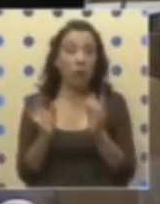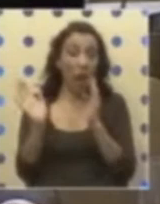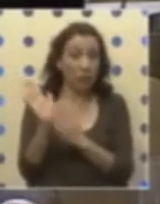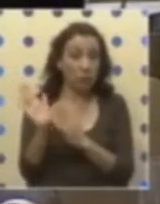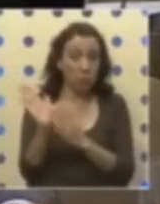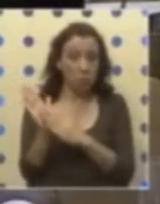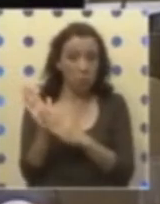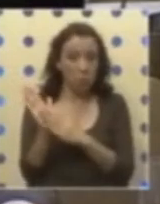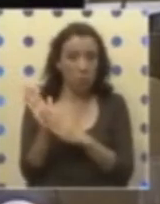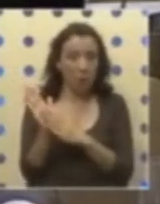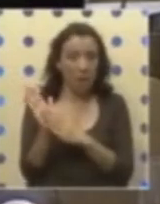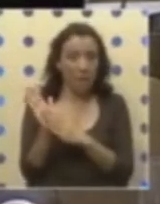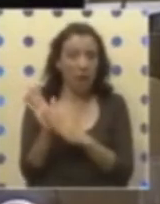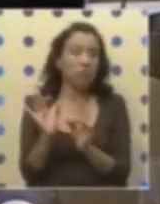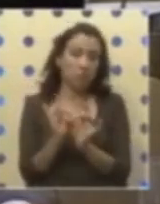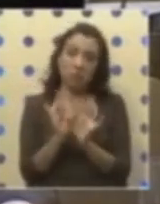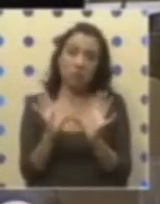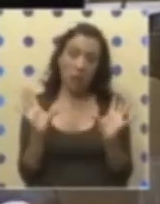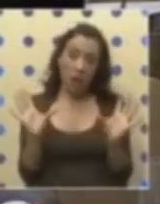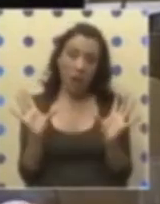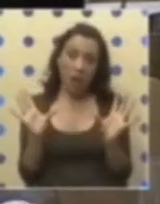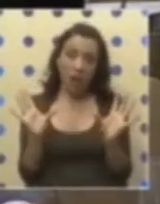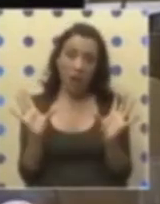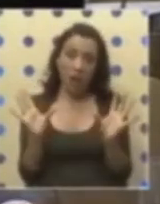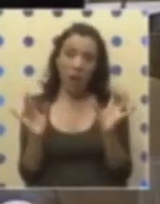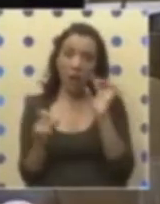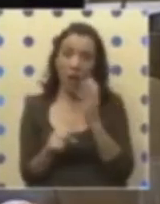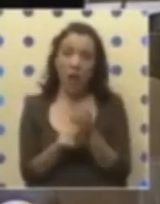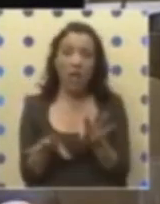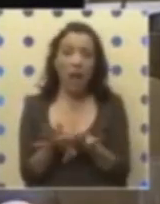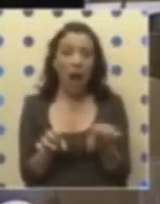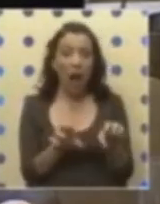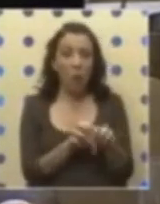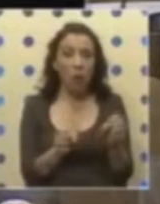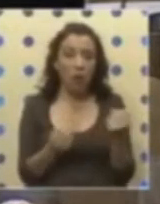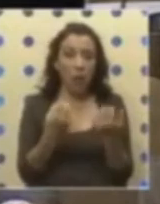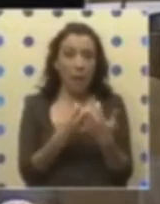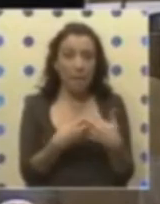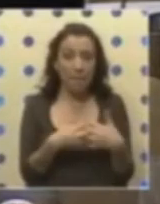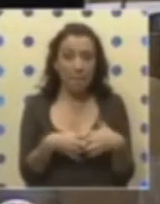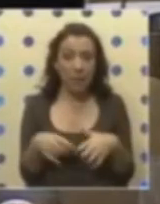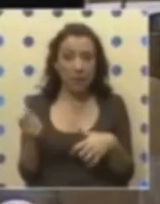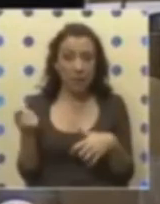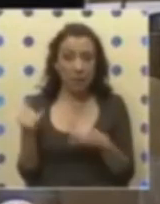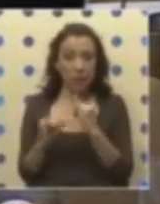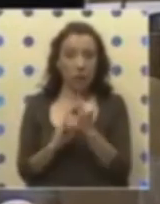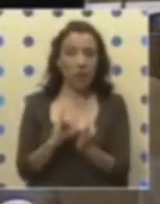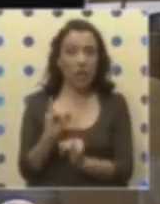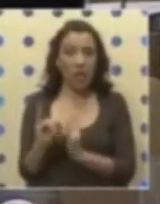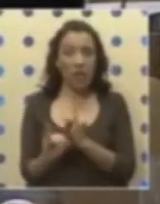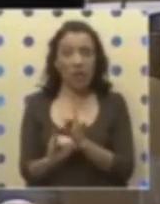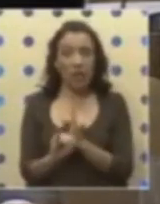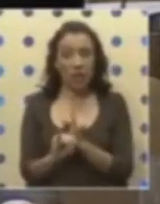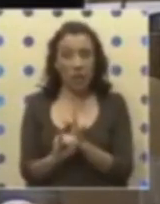evidencias, las muestras son claras de que aquí hay al menos acuerdo entre las empresas y este precio internacional no se